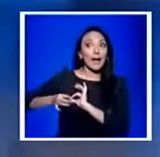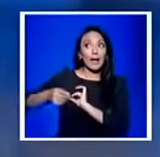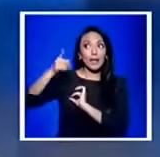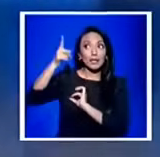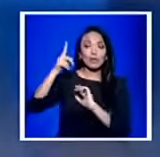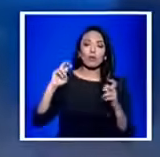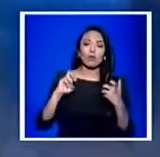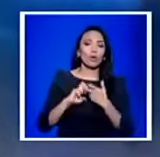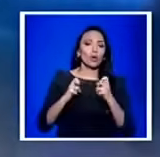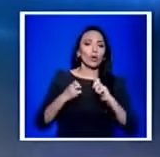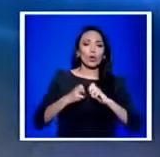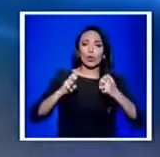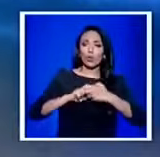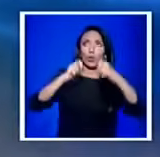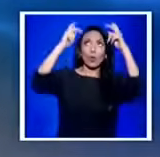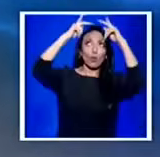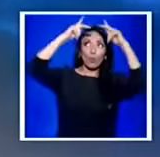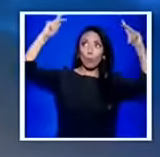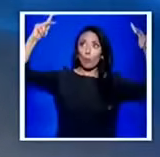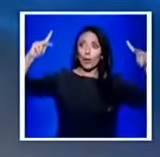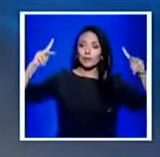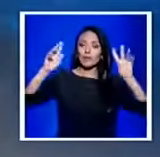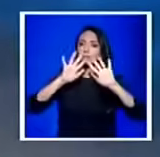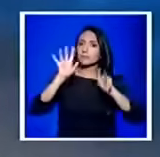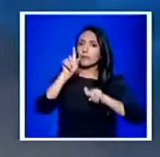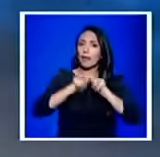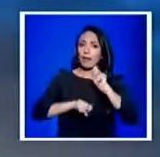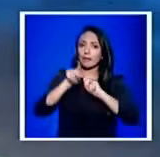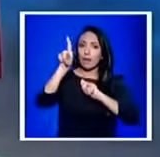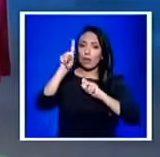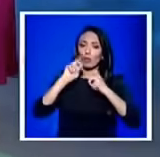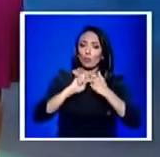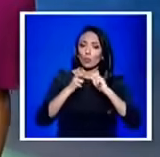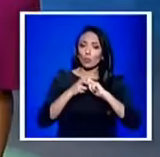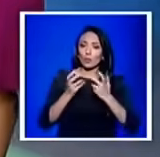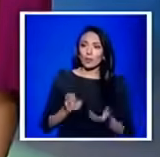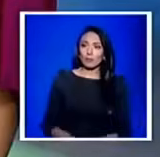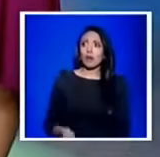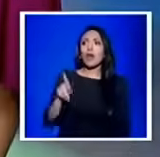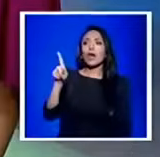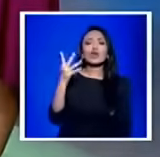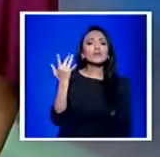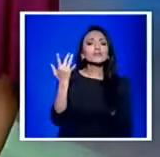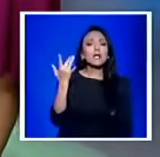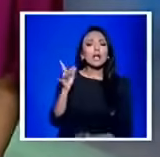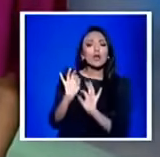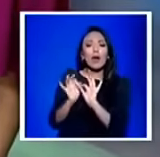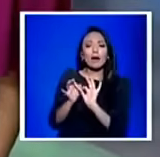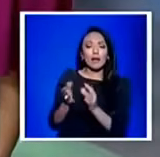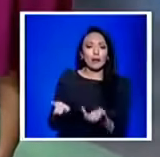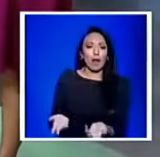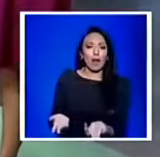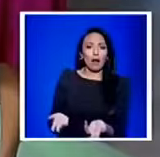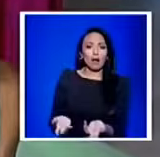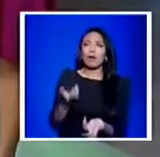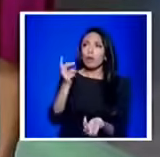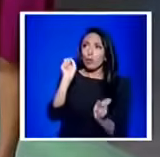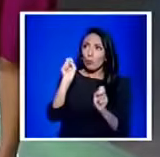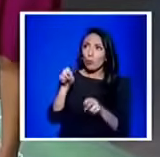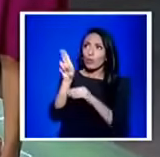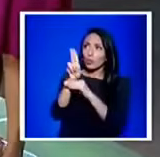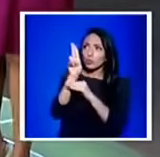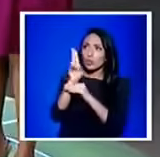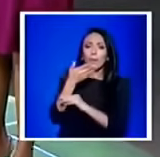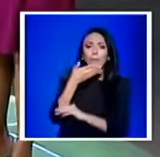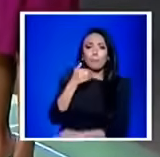mal estado de un puente en esta parroquia de Quito. Ellos esperan los arreglos urgentes, ¿para qué? Para poder mejorar